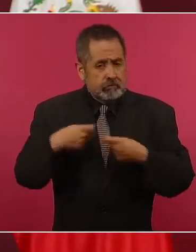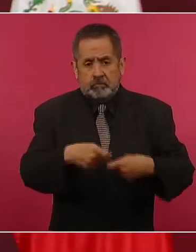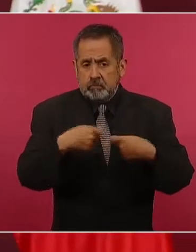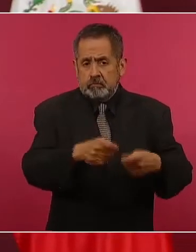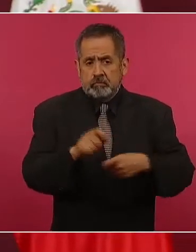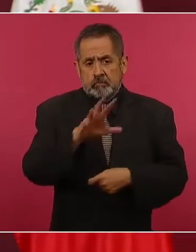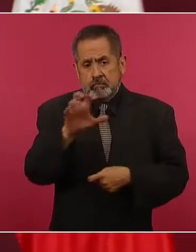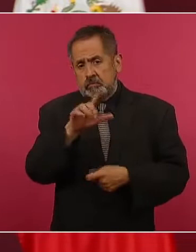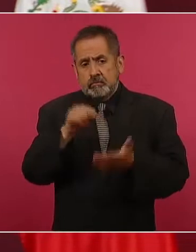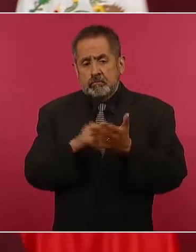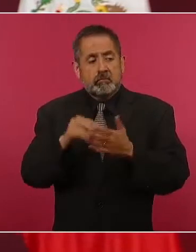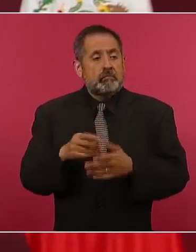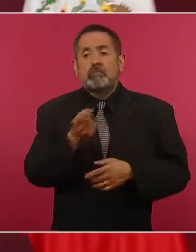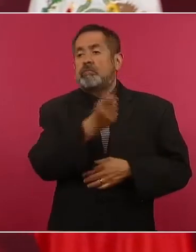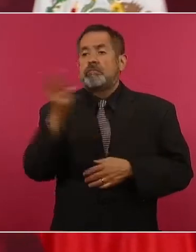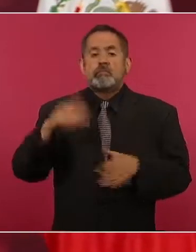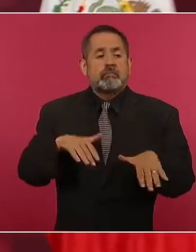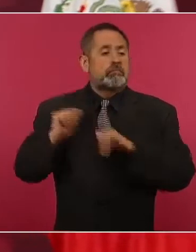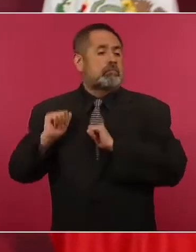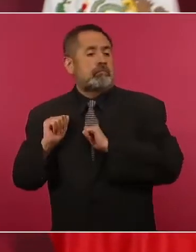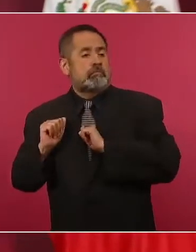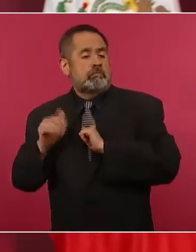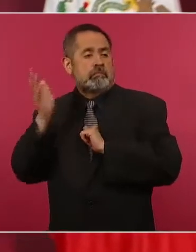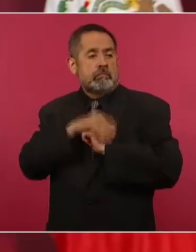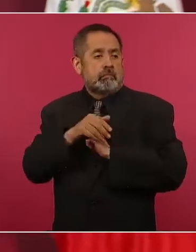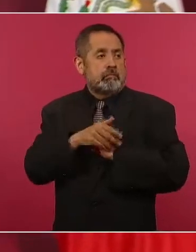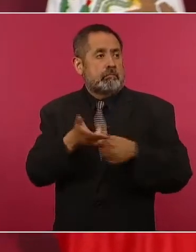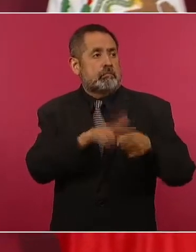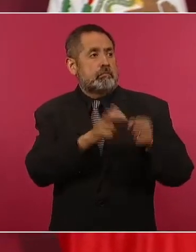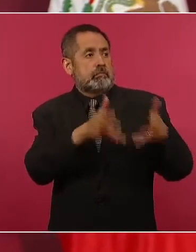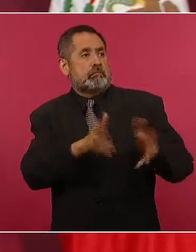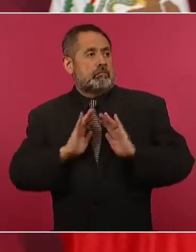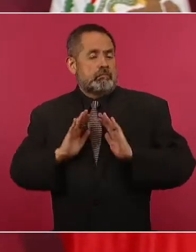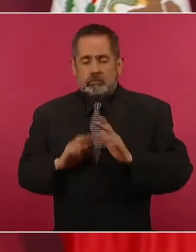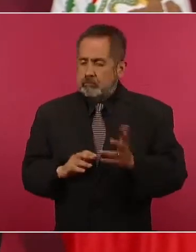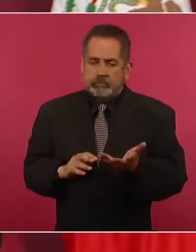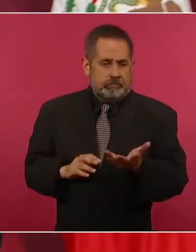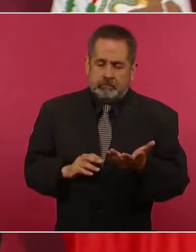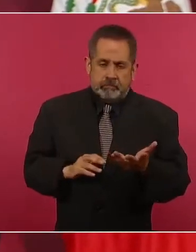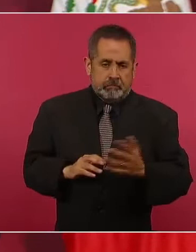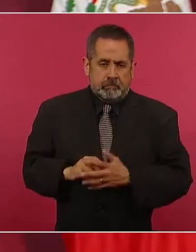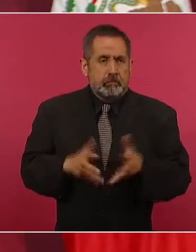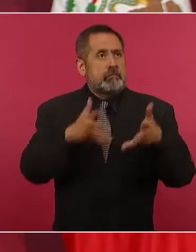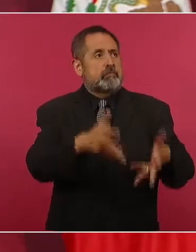500, 1,000 millones. Entonces, eso no lo contemplaban. Entonces, si acaso